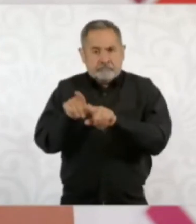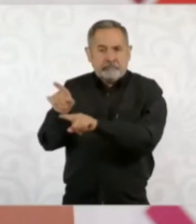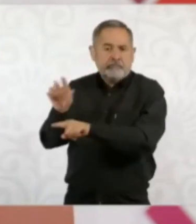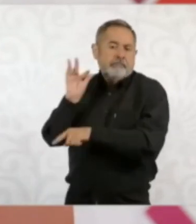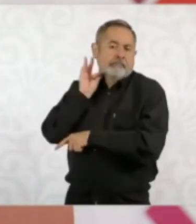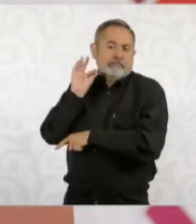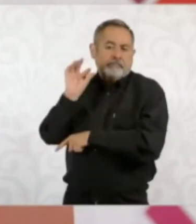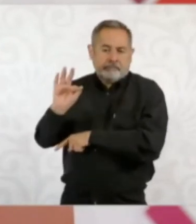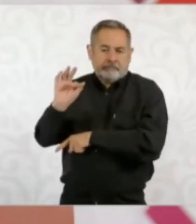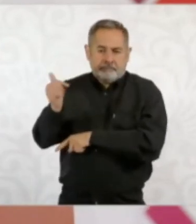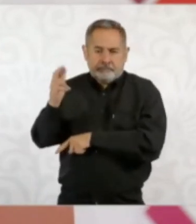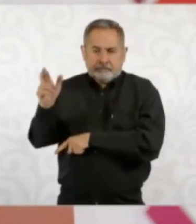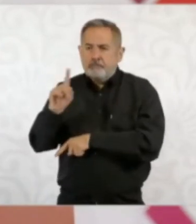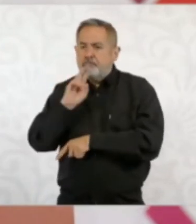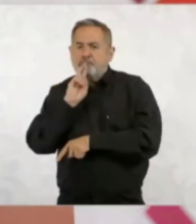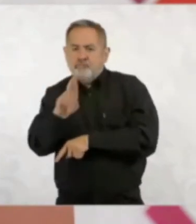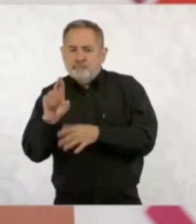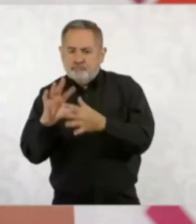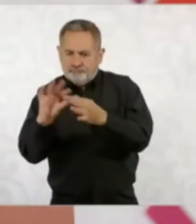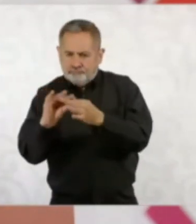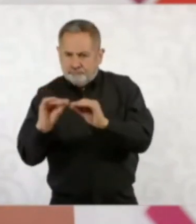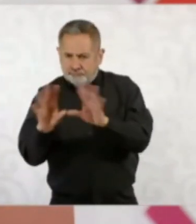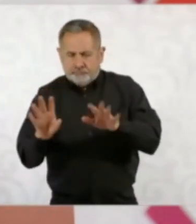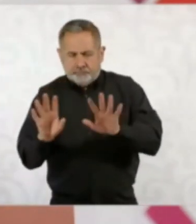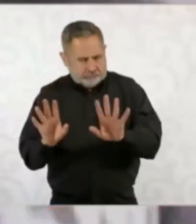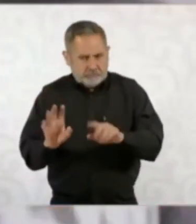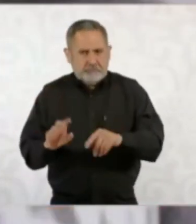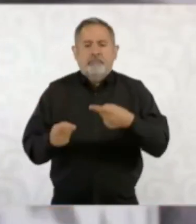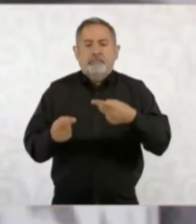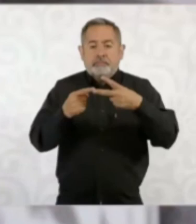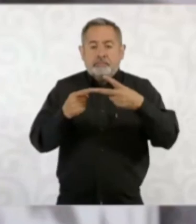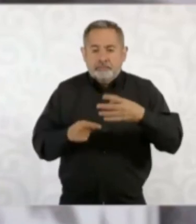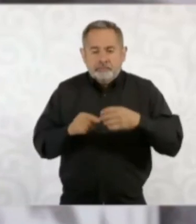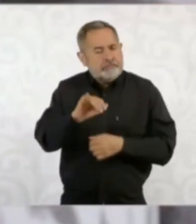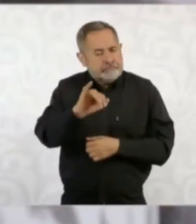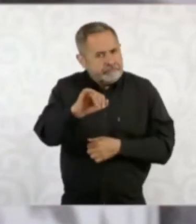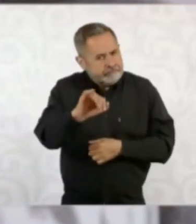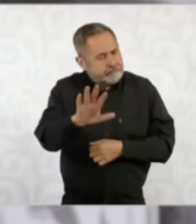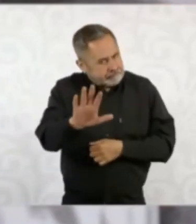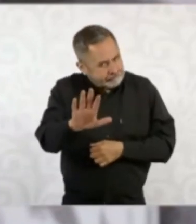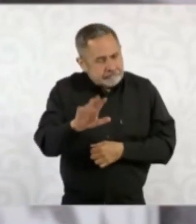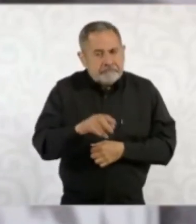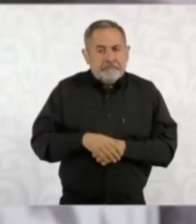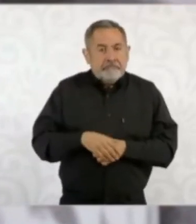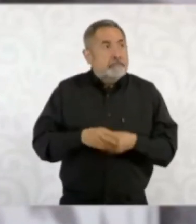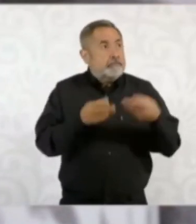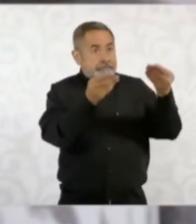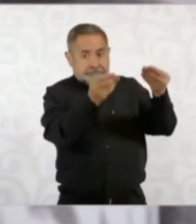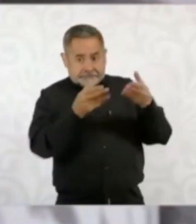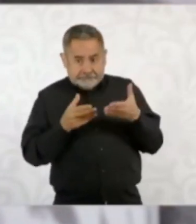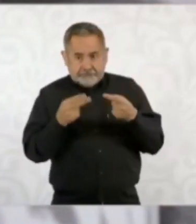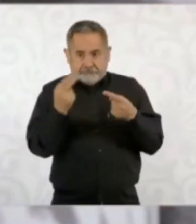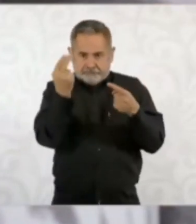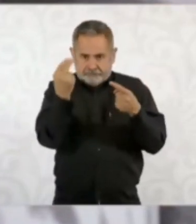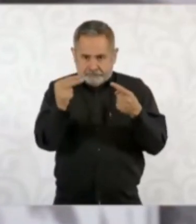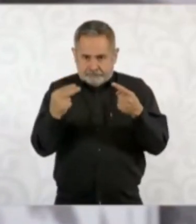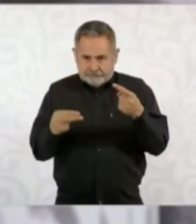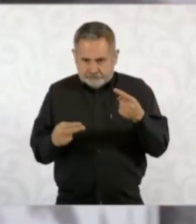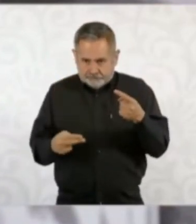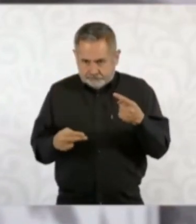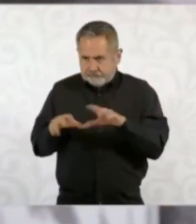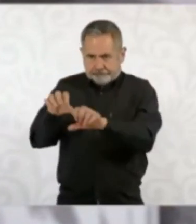de la República. Pero contestando a sus otras preguntas, en efecto sí se ve cada detenido o cada persona privada de su